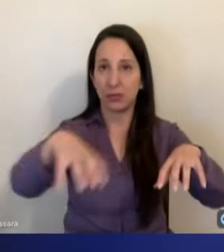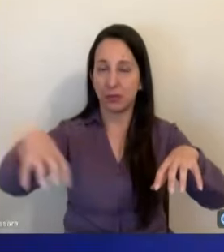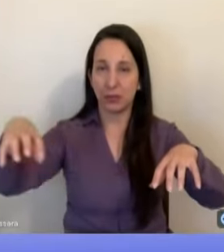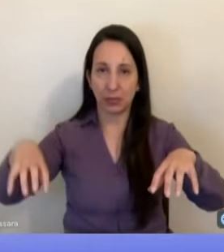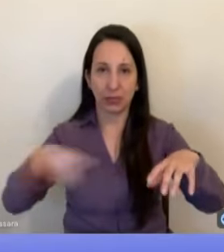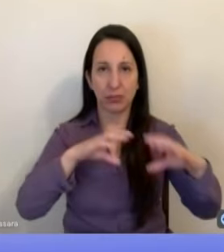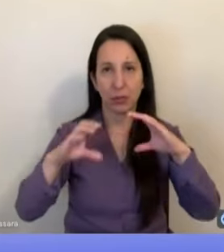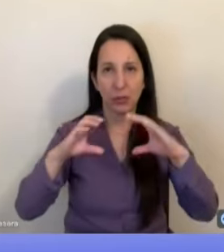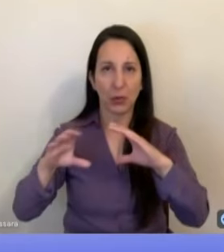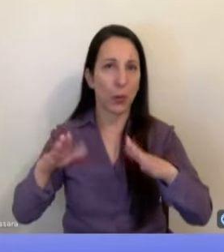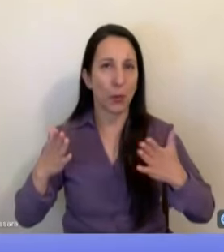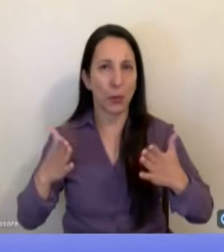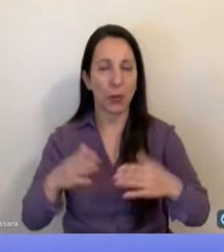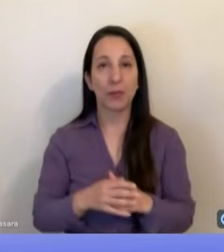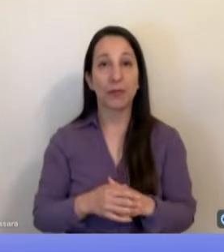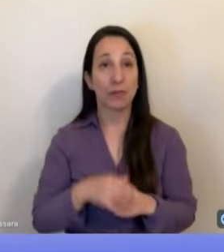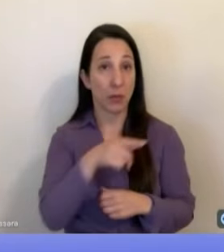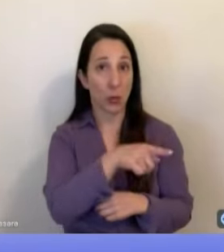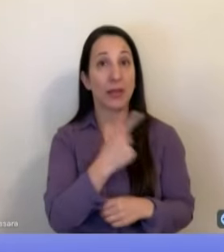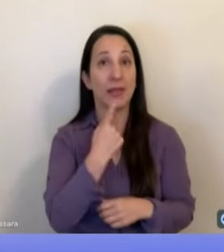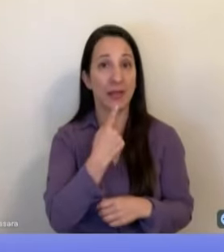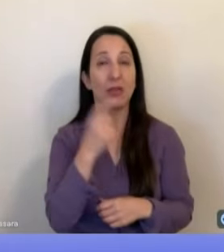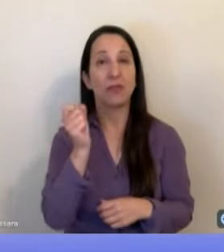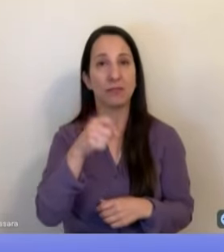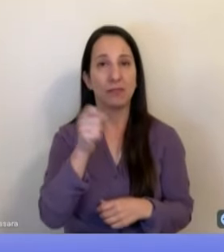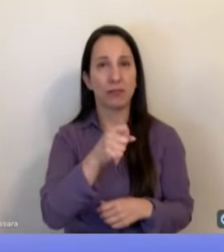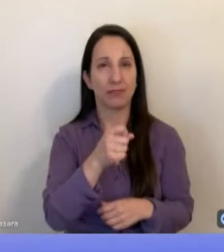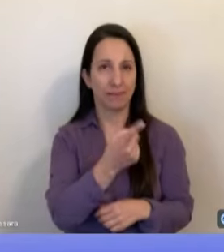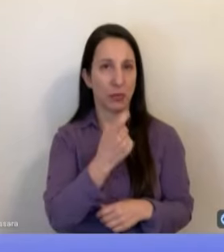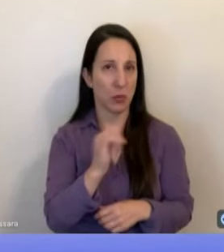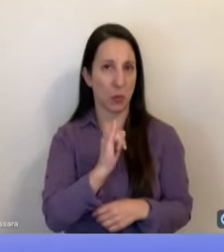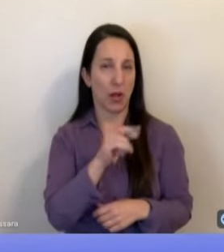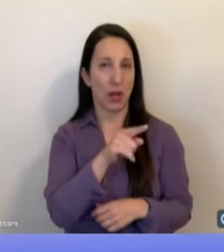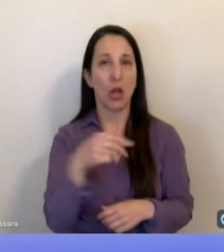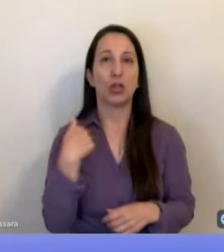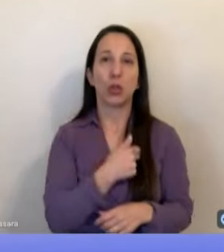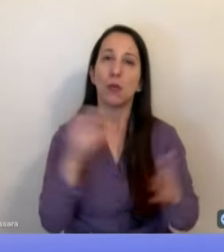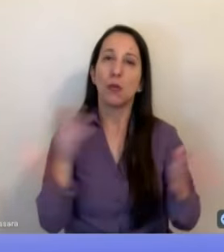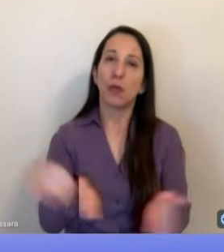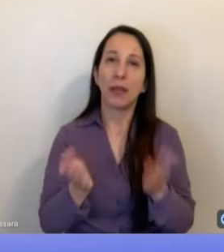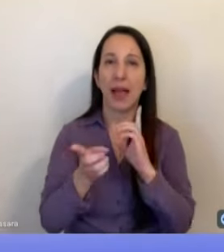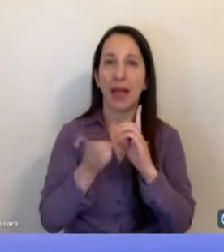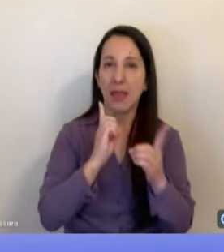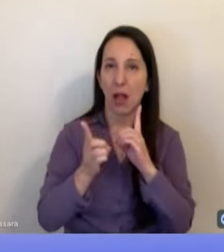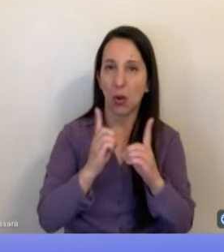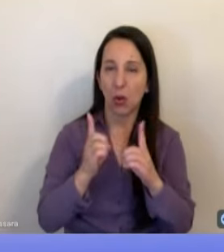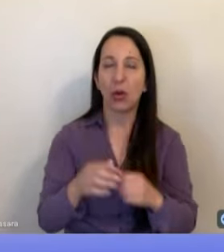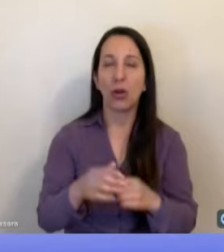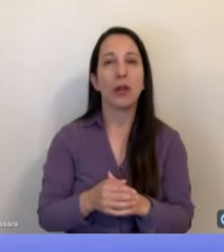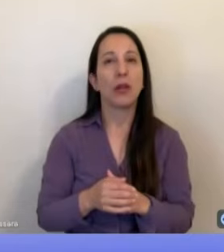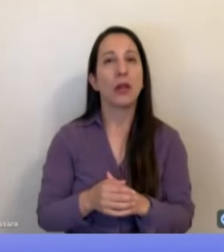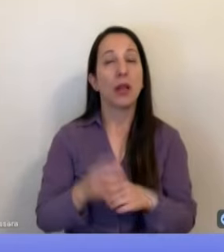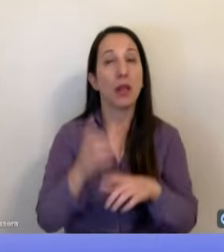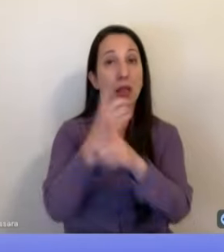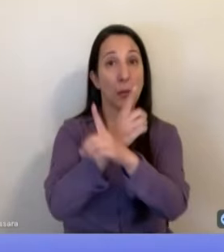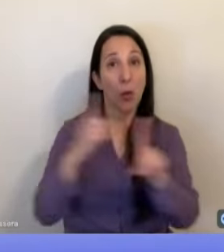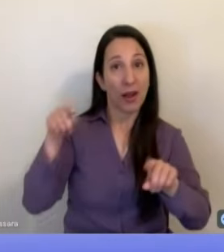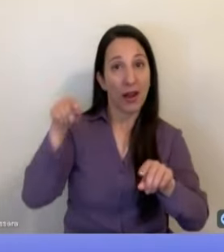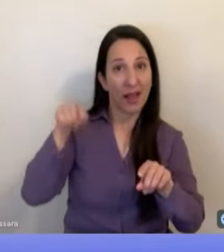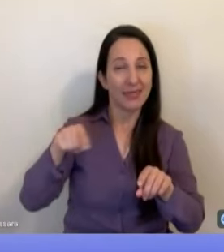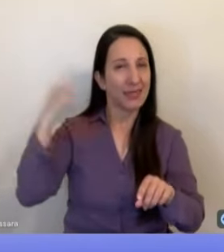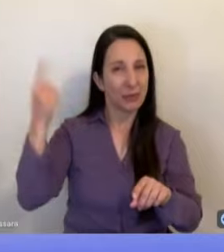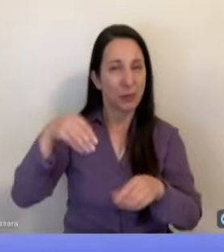país? Bueno, precisamente usted lo acaba de decir en su pregunta, vamos a fomentar el diálogo. La esencia de la democracia es precisamente la